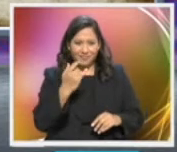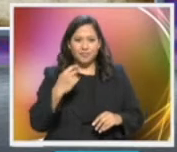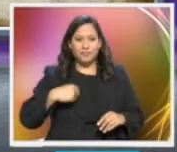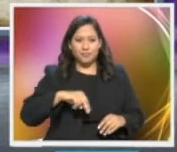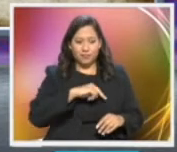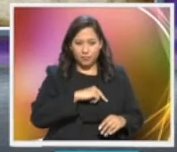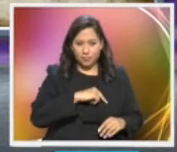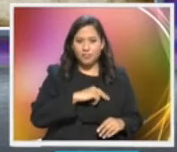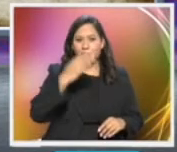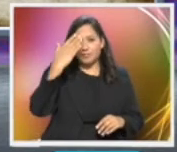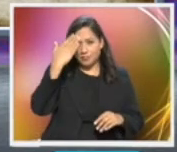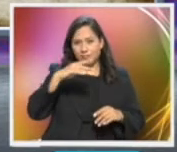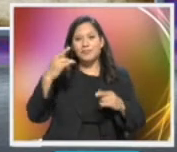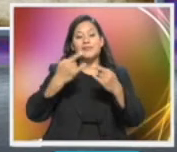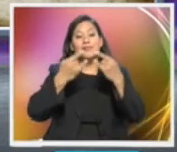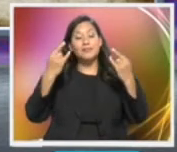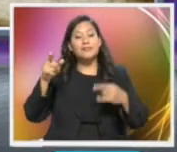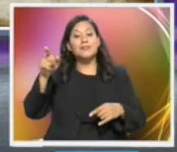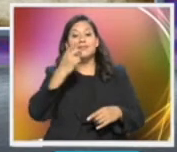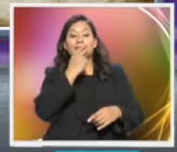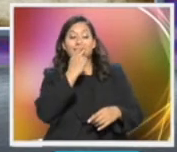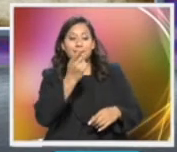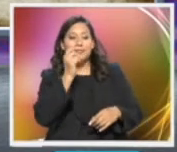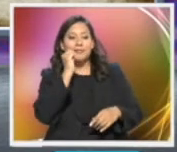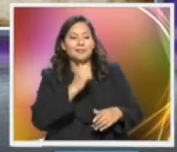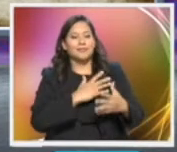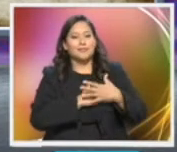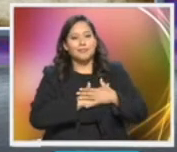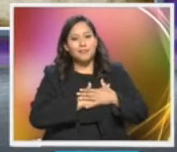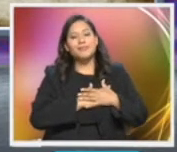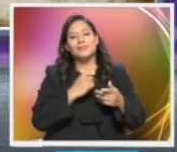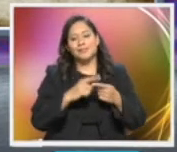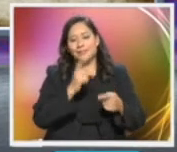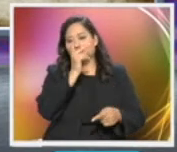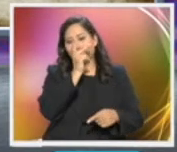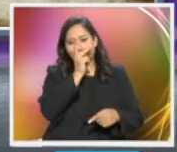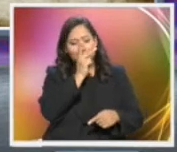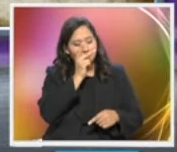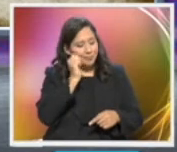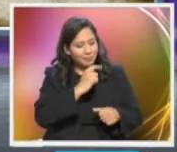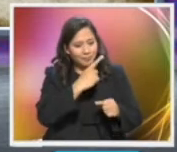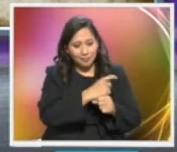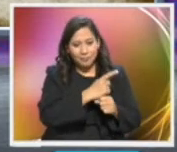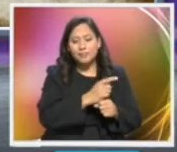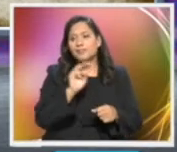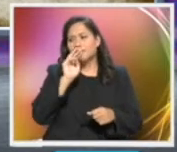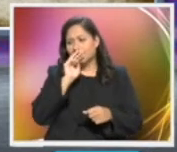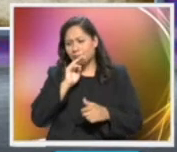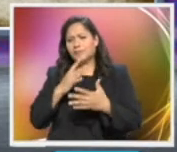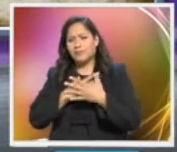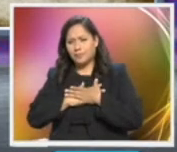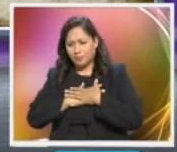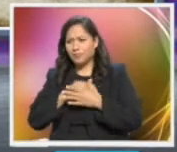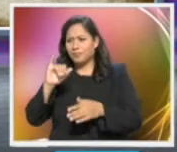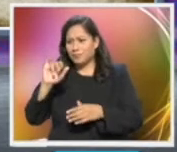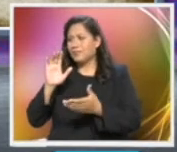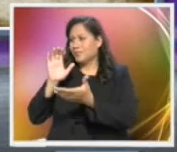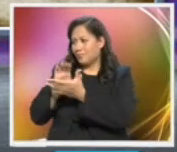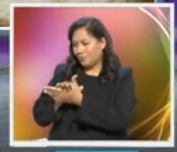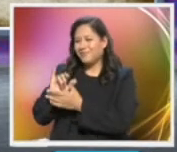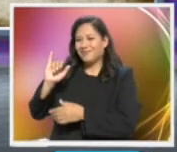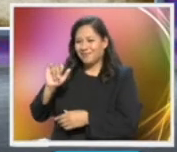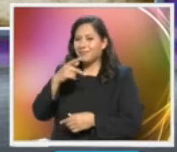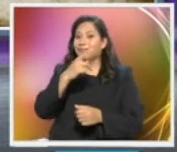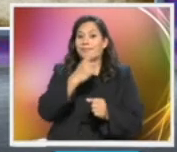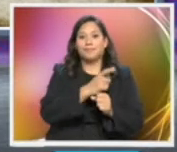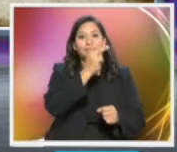tenemos acerca de su historia es que dice que él ponía el amor hacia su padre por encima del amor a su madre y a su propia esposa.